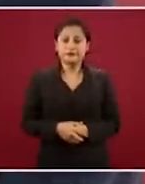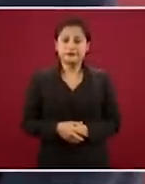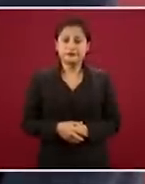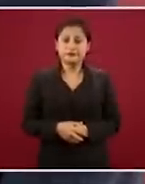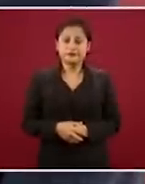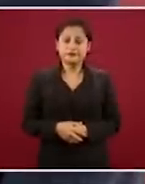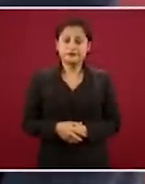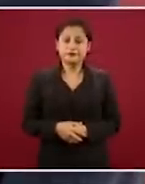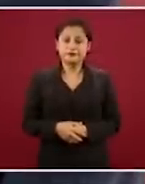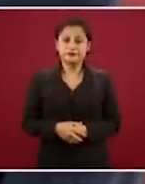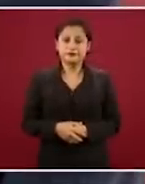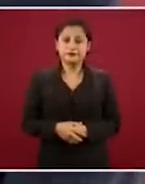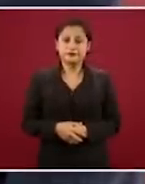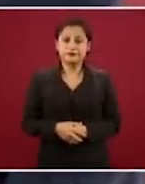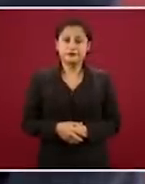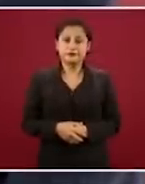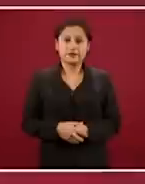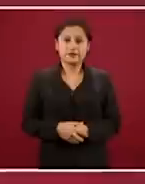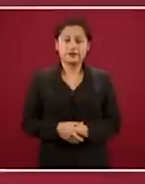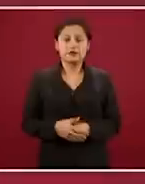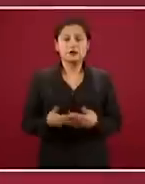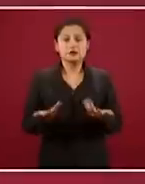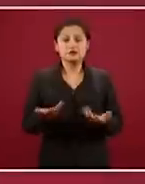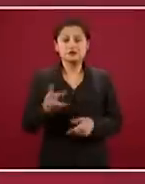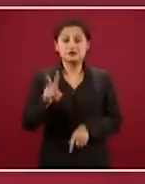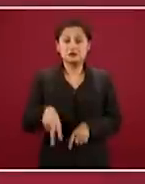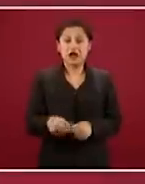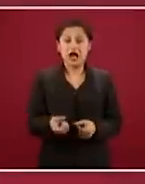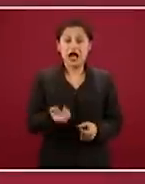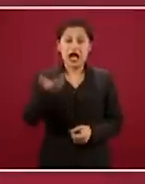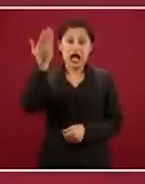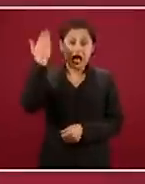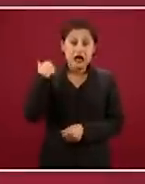algunos dueños de México